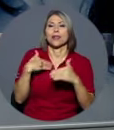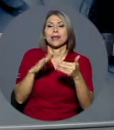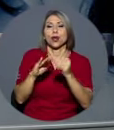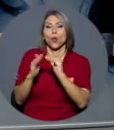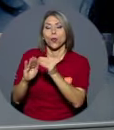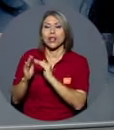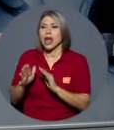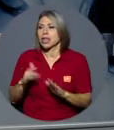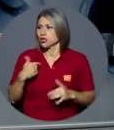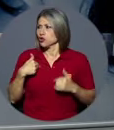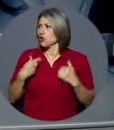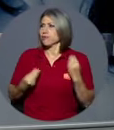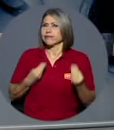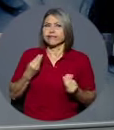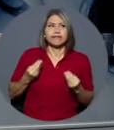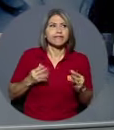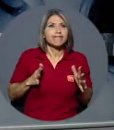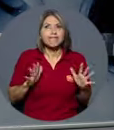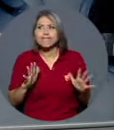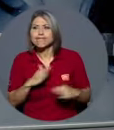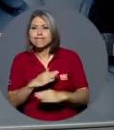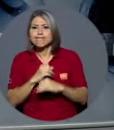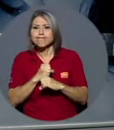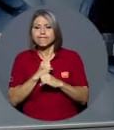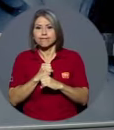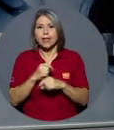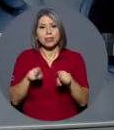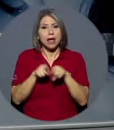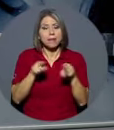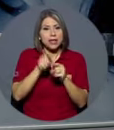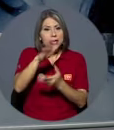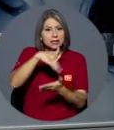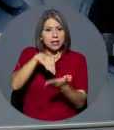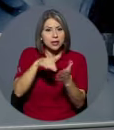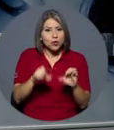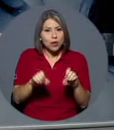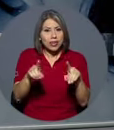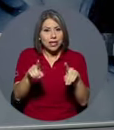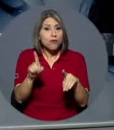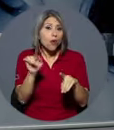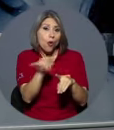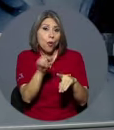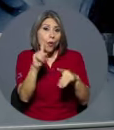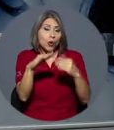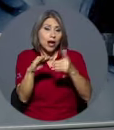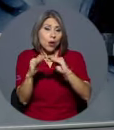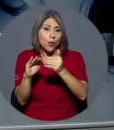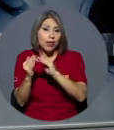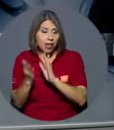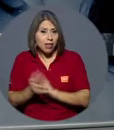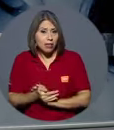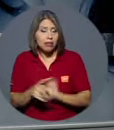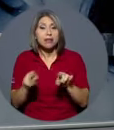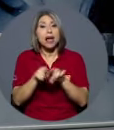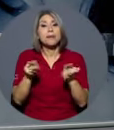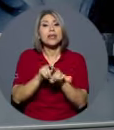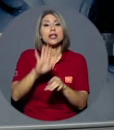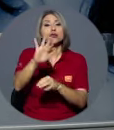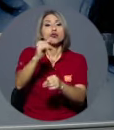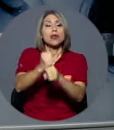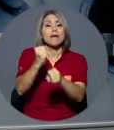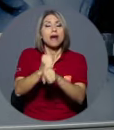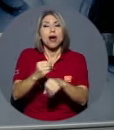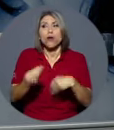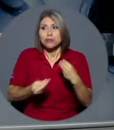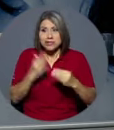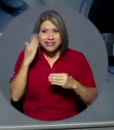comunidad, desde el centro educativo, del concepto comunidad de centro educativo, desde el punto de vista de un centro de trabajo, ¿verdad?